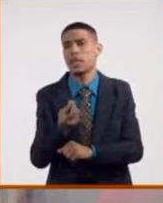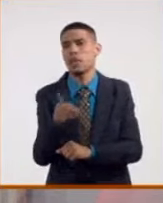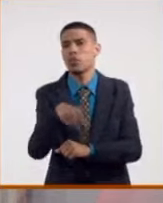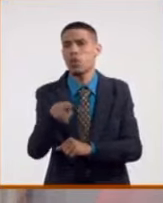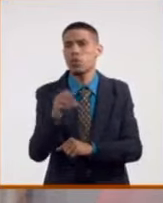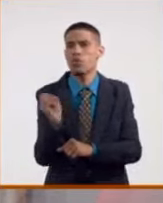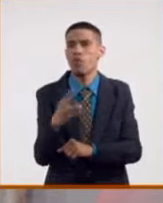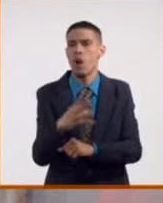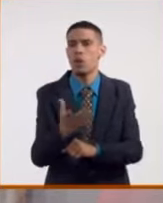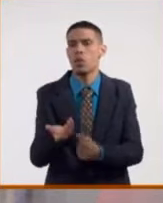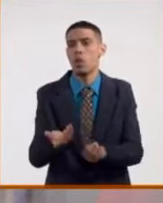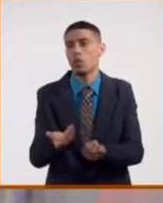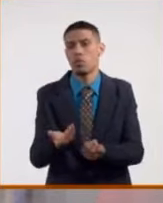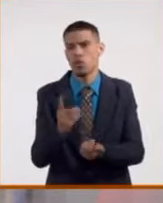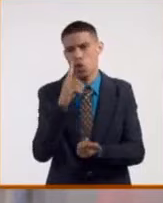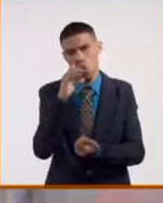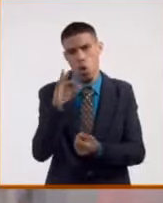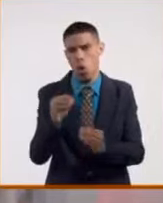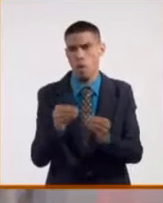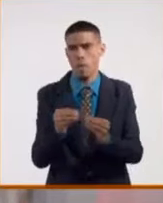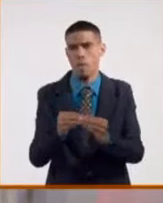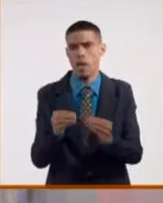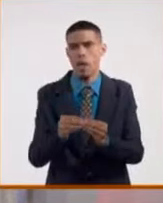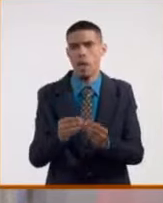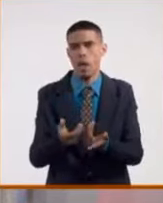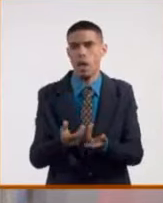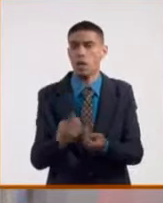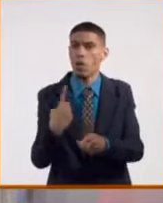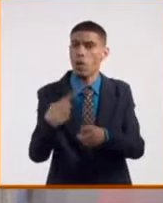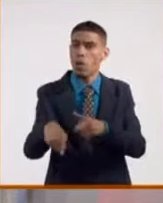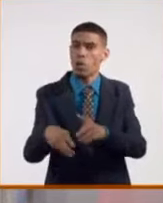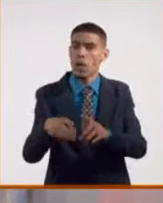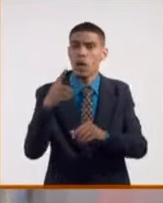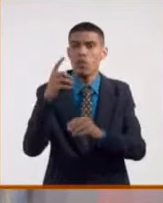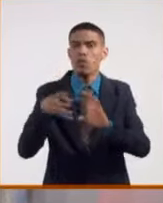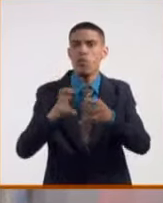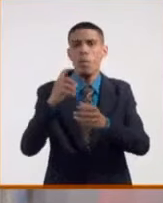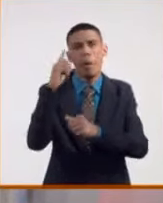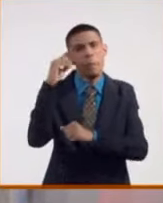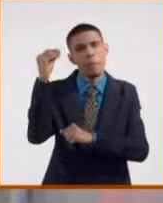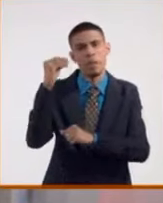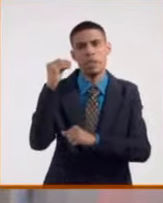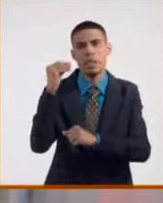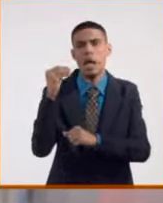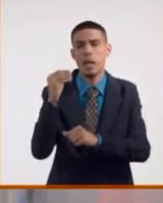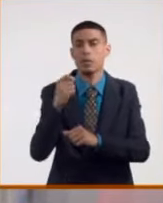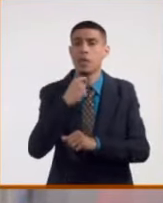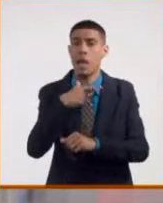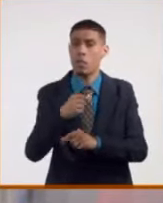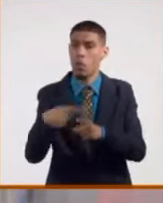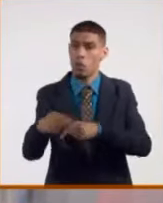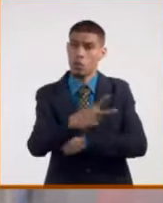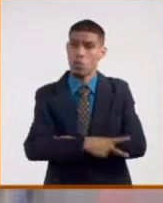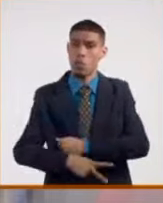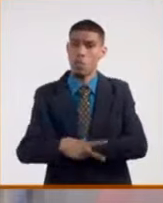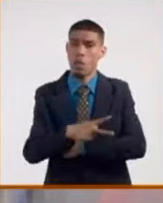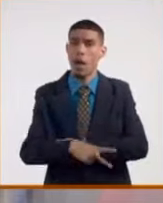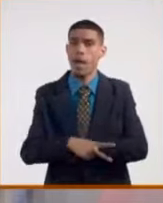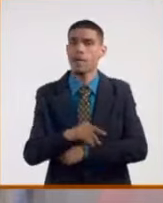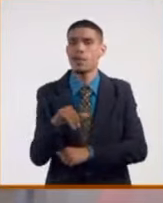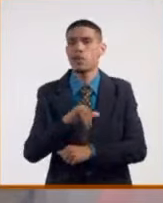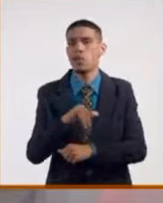o reducir La regulación de los mercados a incentivar la libre competencia a incentivar la